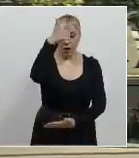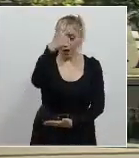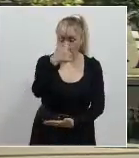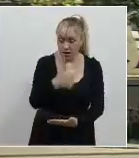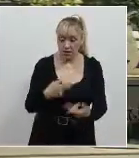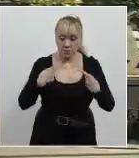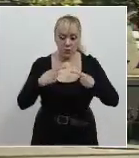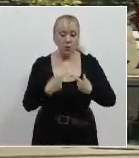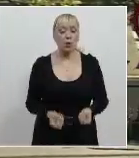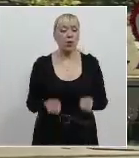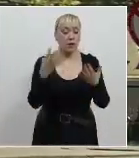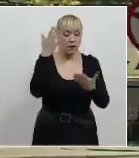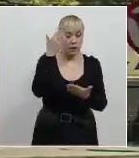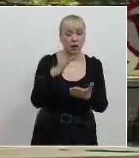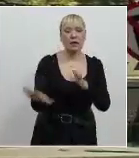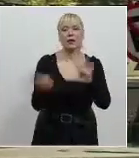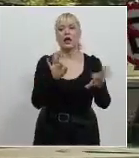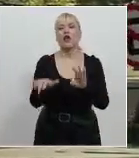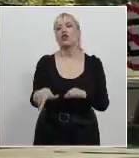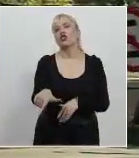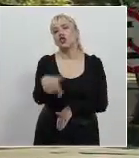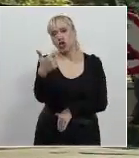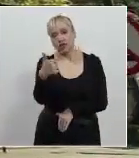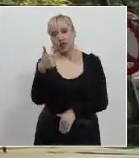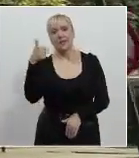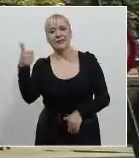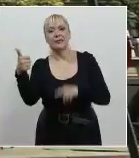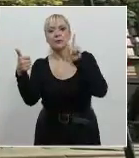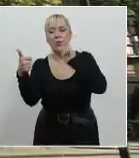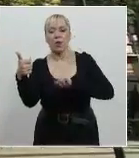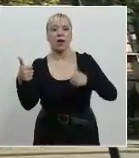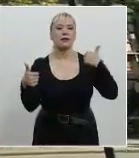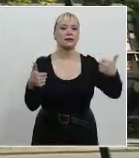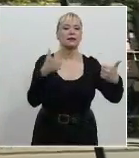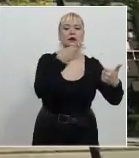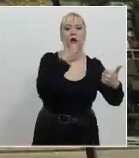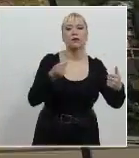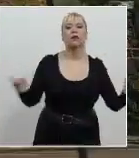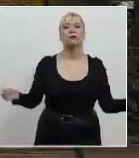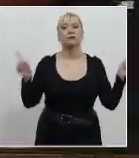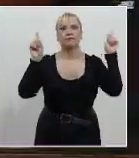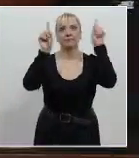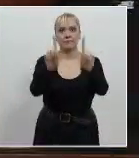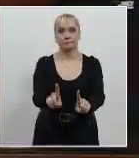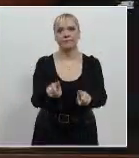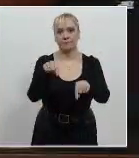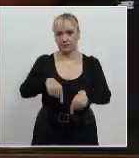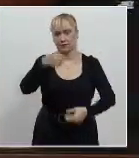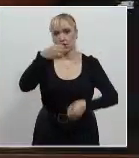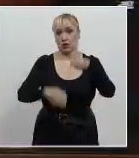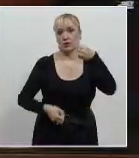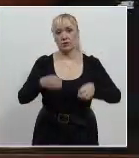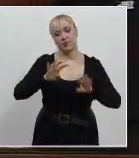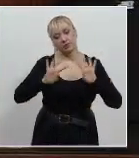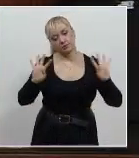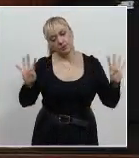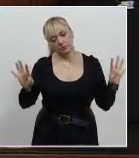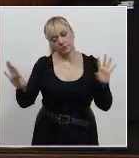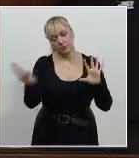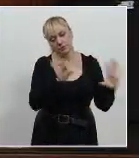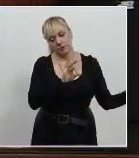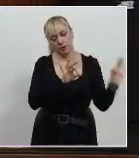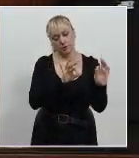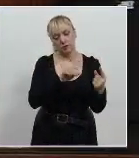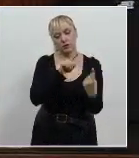Pleno seleccionará a 12, 6 mujeres y 6 hombres, quienes comparecerán ante el Pleno para definir a las 2 ternas,